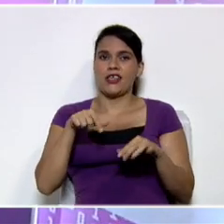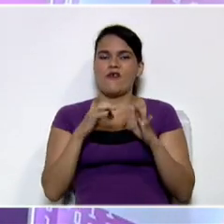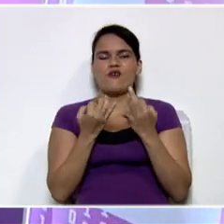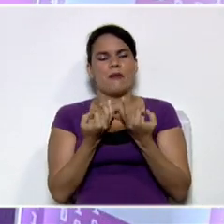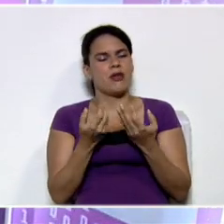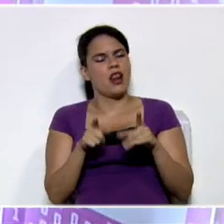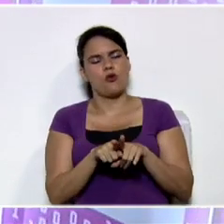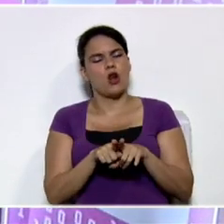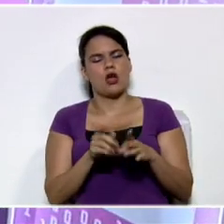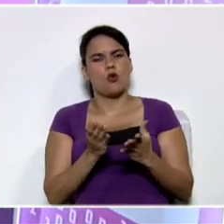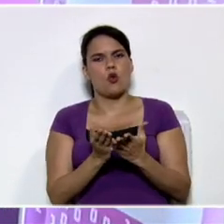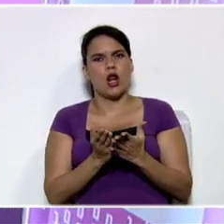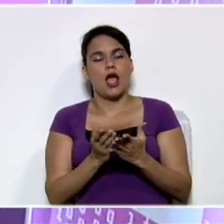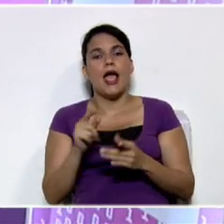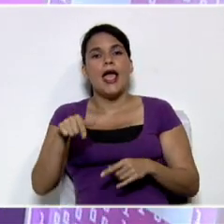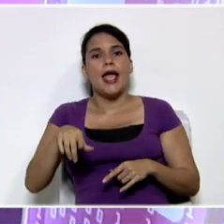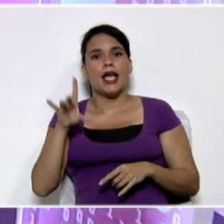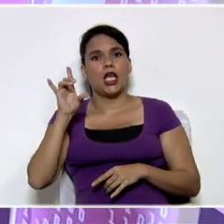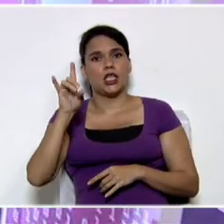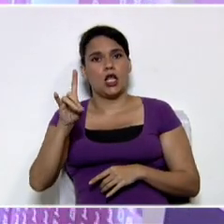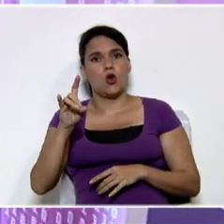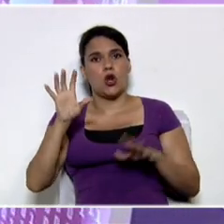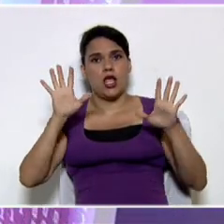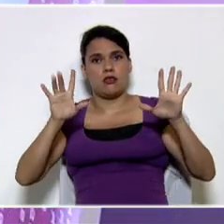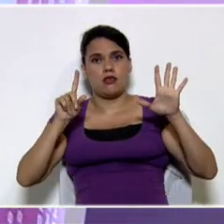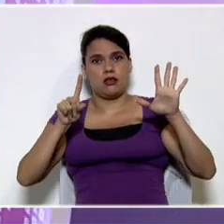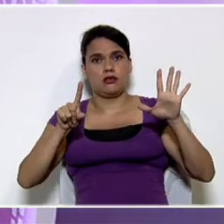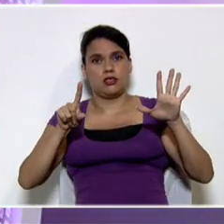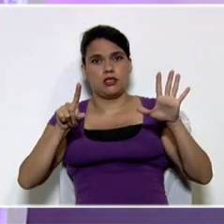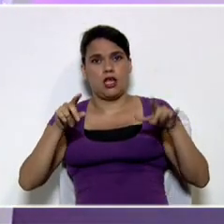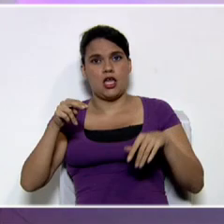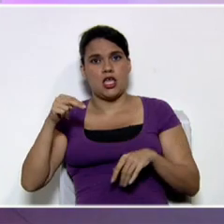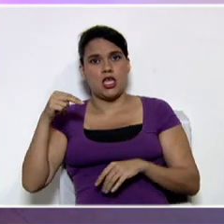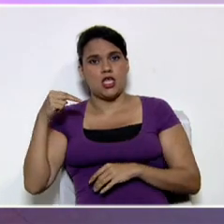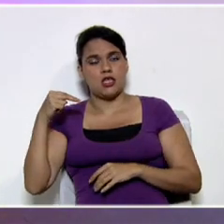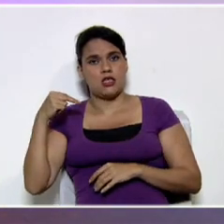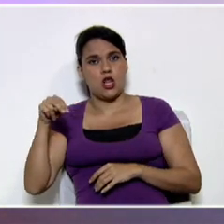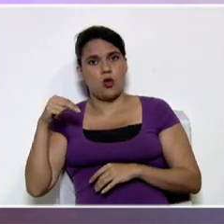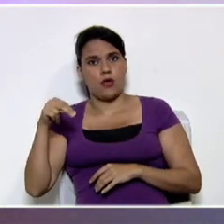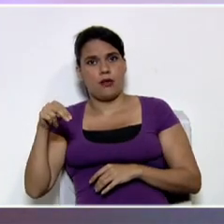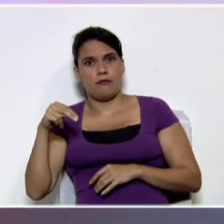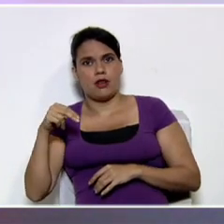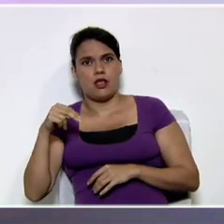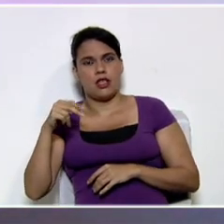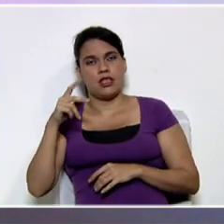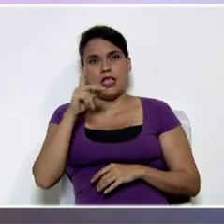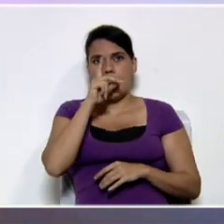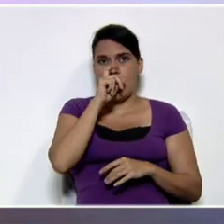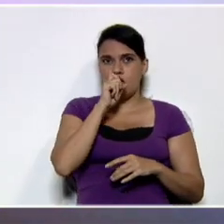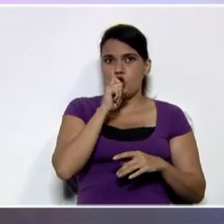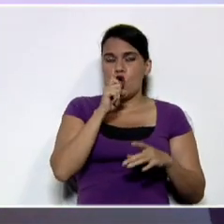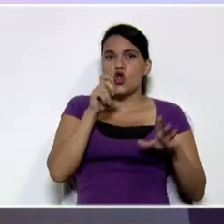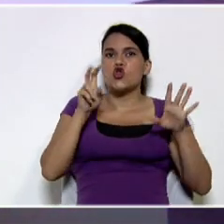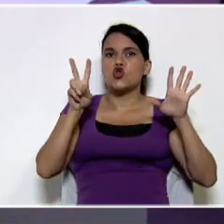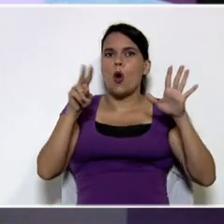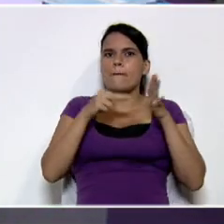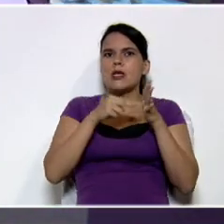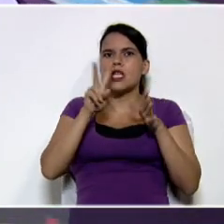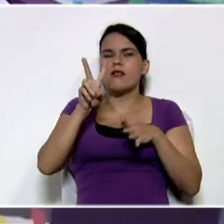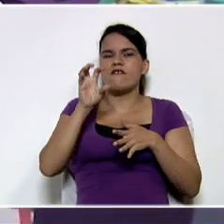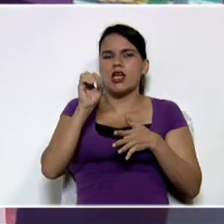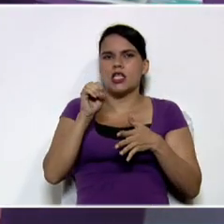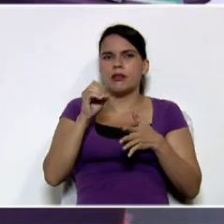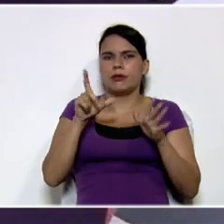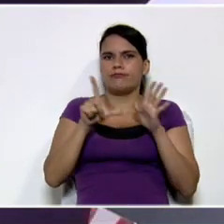una Escuela, en este lunes 16 de noviembre del año 2020 de Identidad Nacional para nuestros estudiantes de Educación